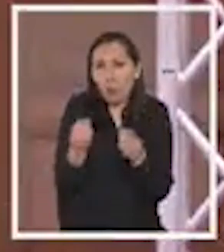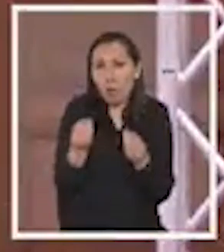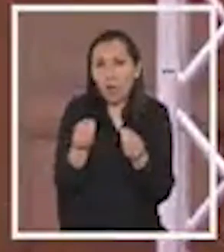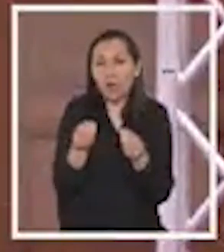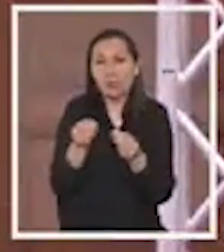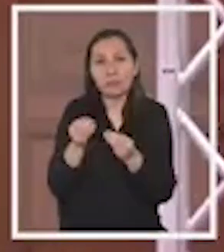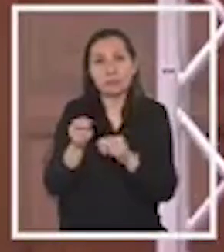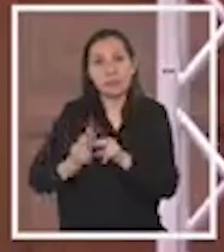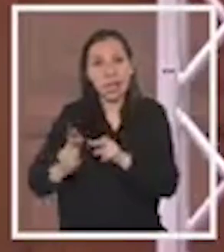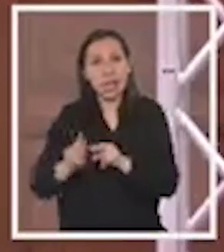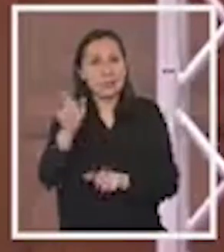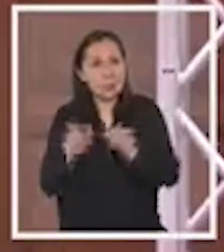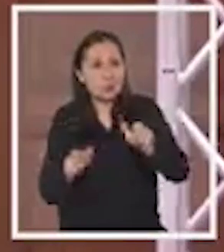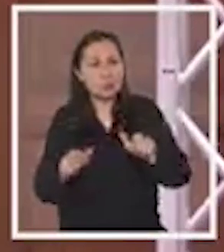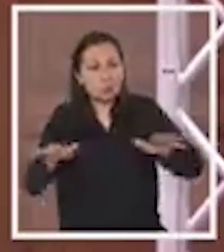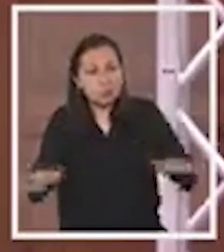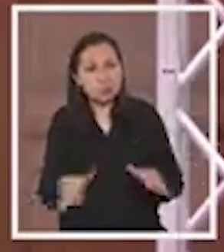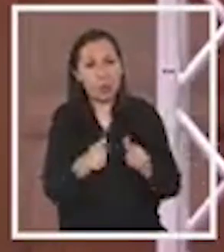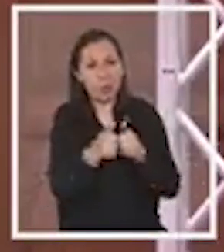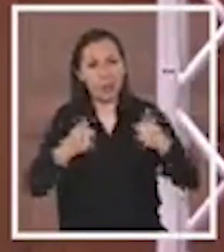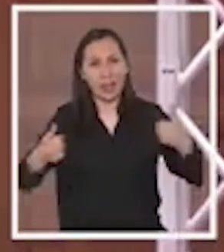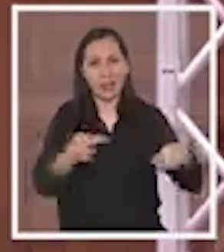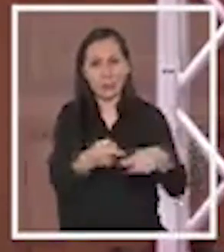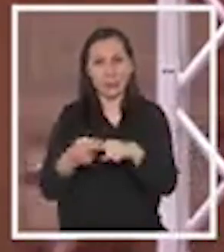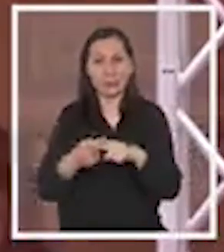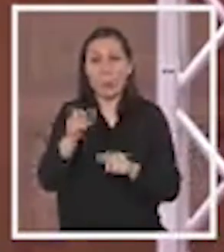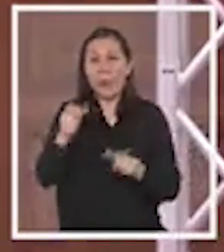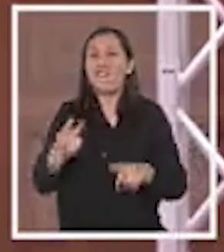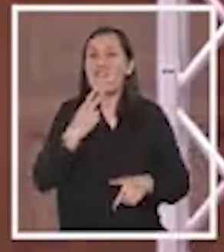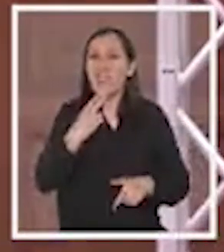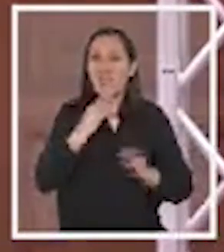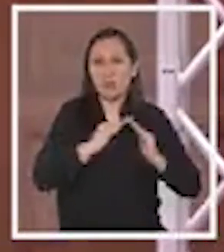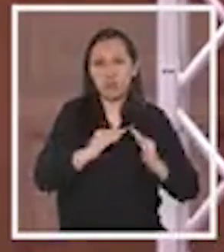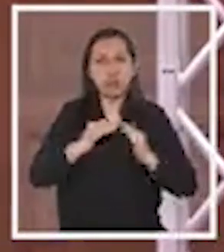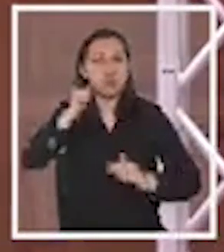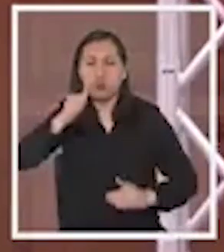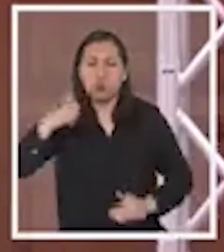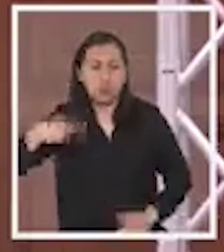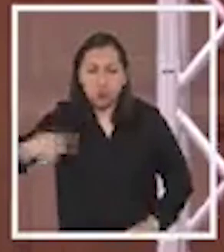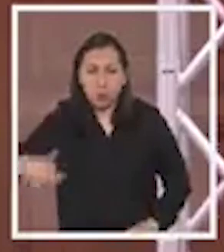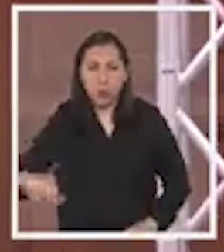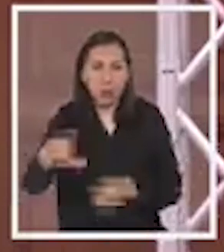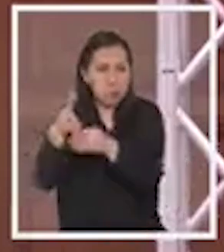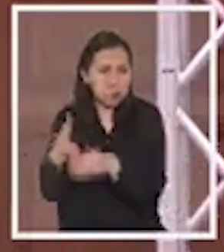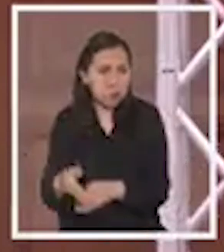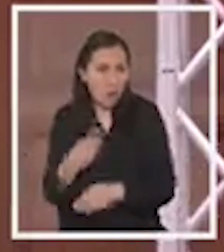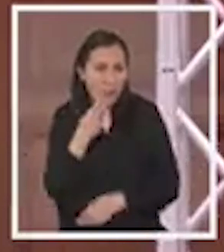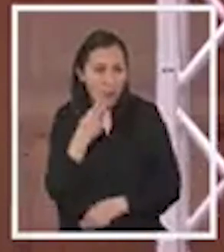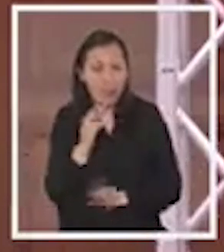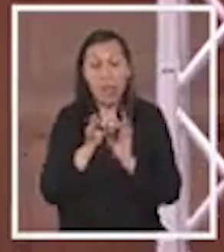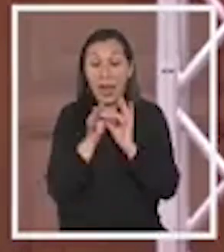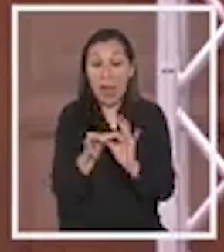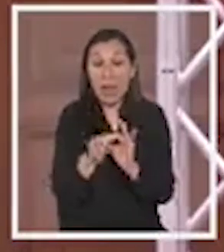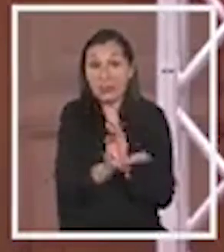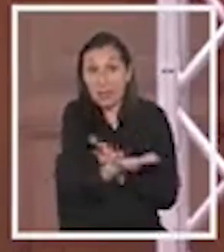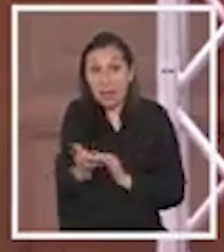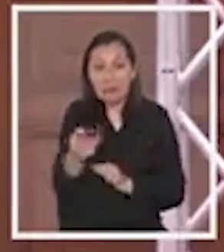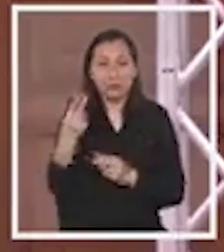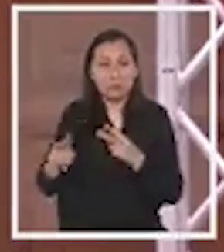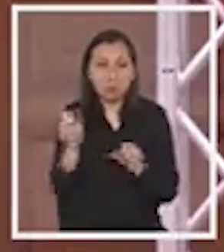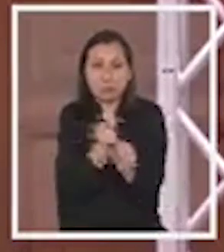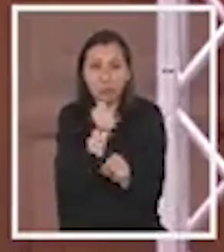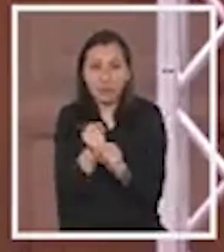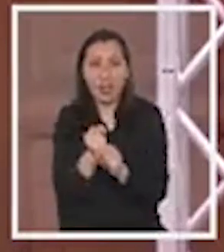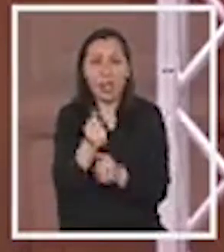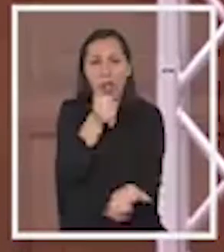hacen justamente sus dirigentes y dirigentes sociales, la gente que habita el barrio todos los días, que además, gracias a ello y gracias al trabajo